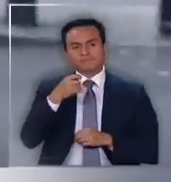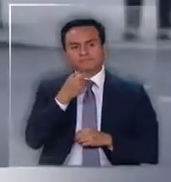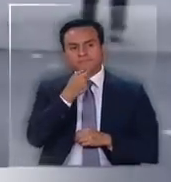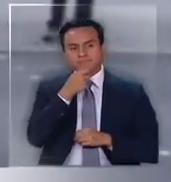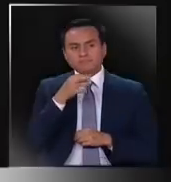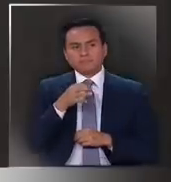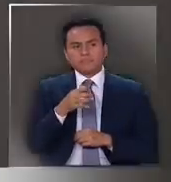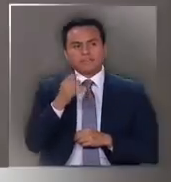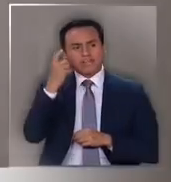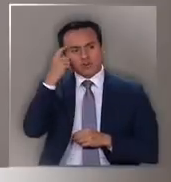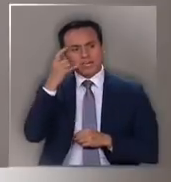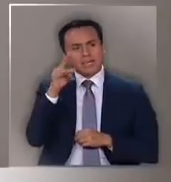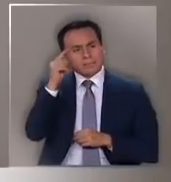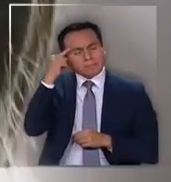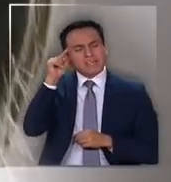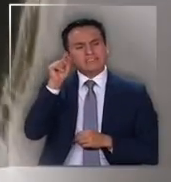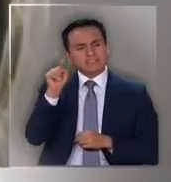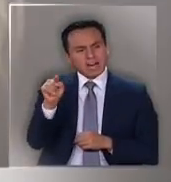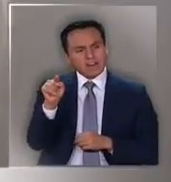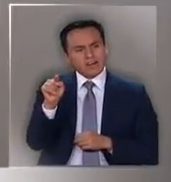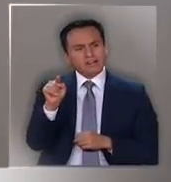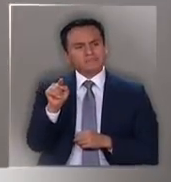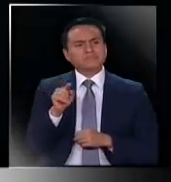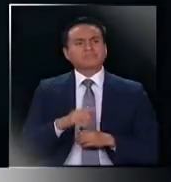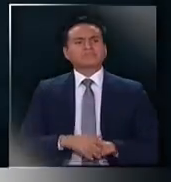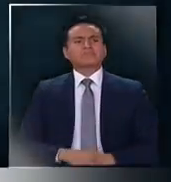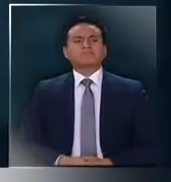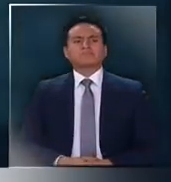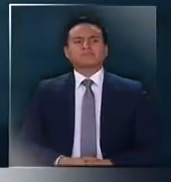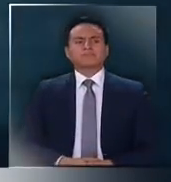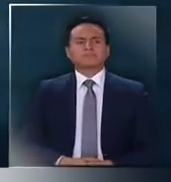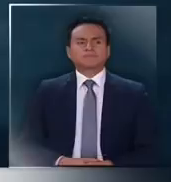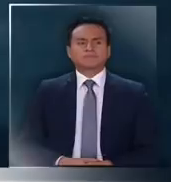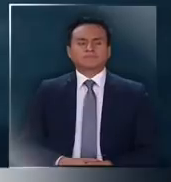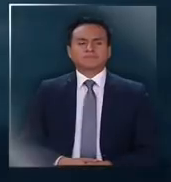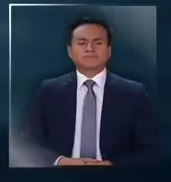casaste? ¿Crees que sentí que el matrimonio me